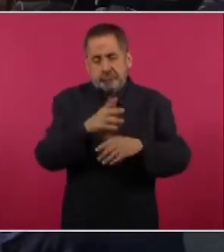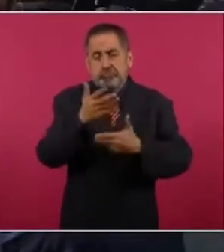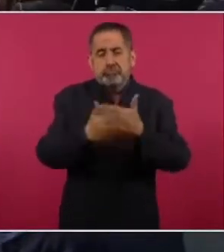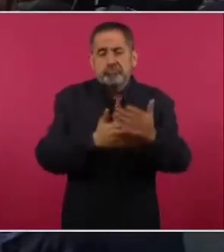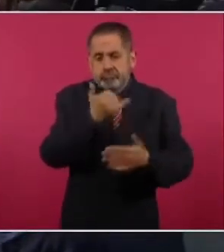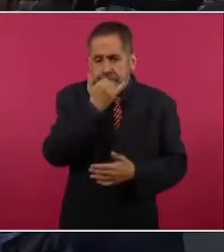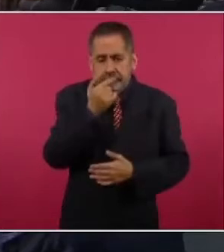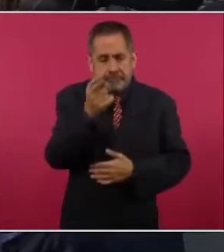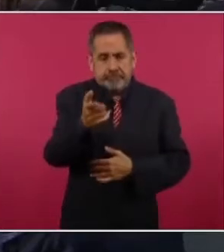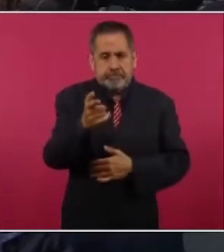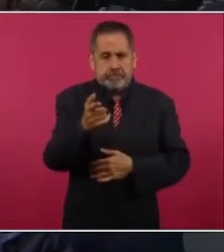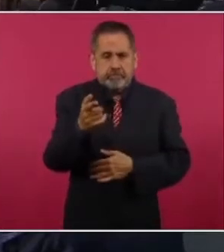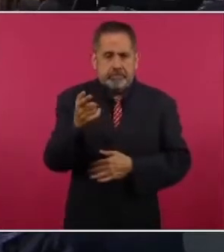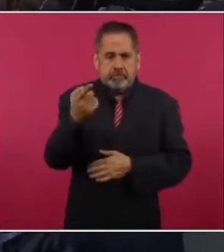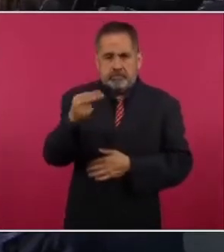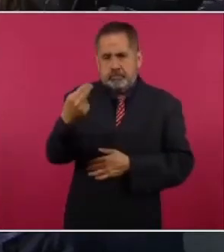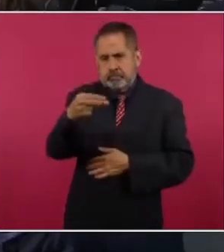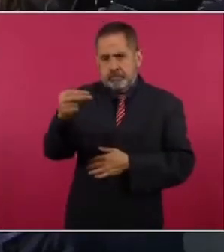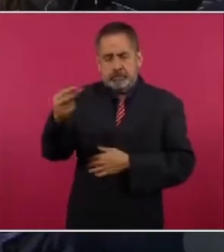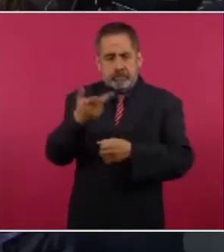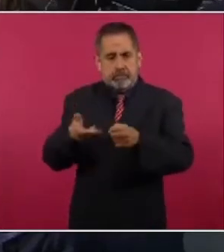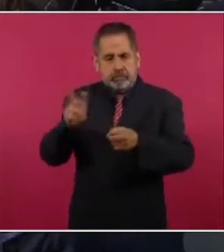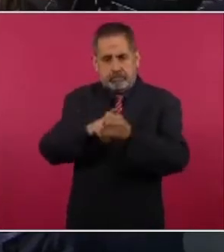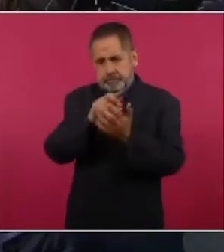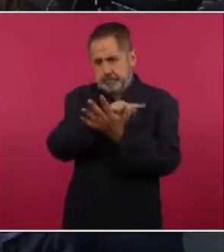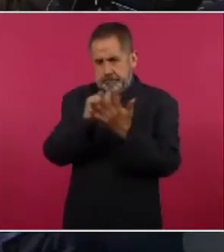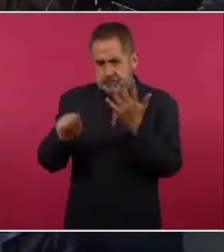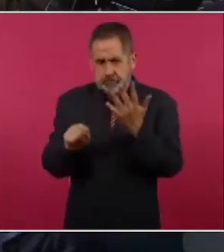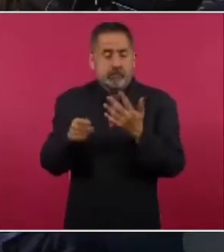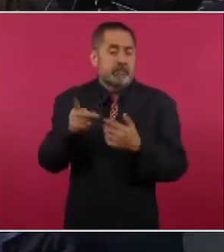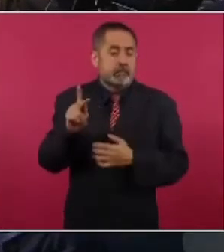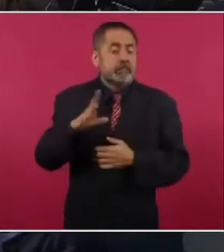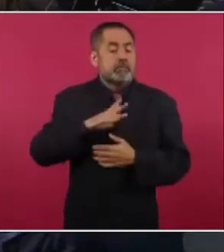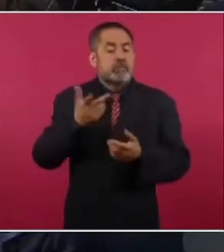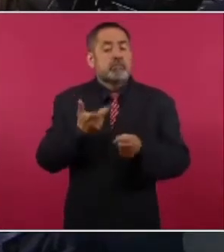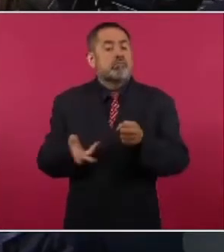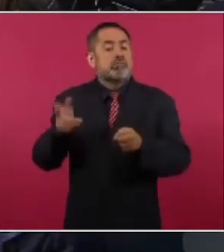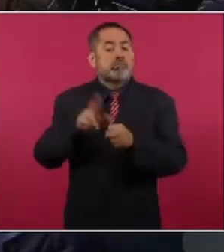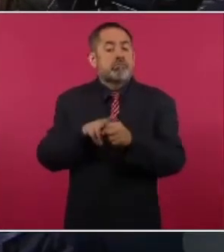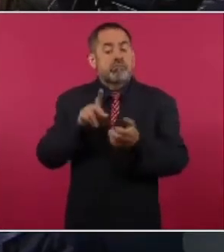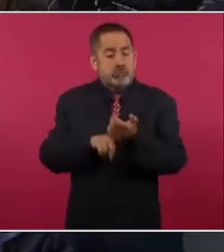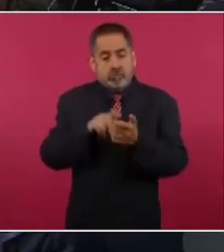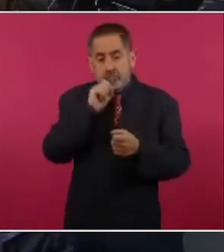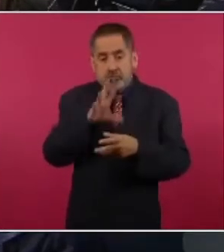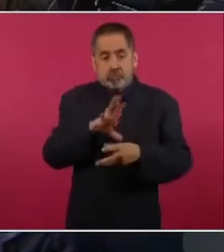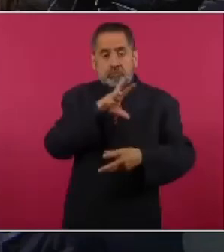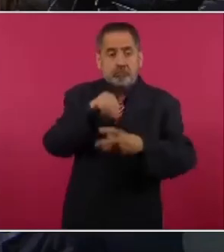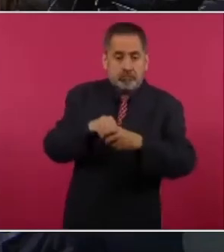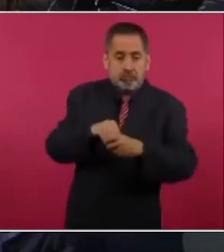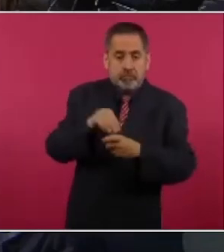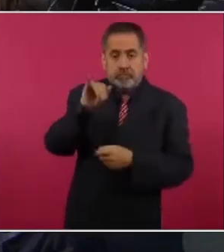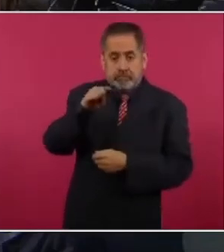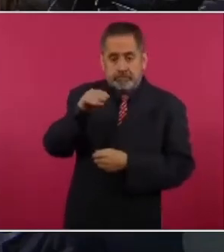que omití el nombre de todos los hospitales, pero hay hospitales también que pertenecen al Instituto